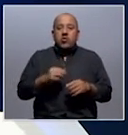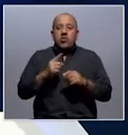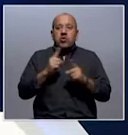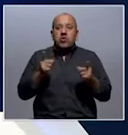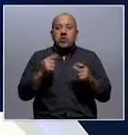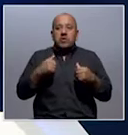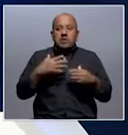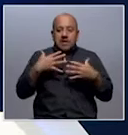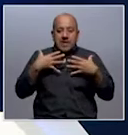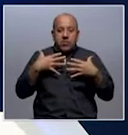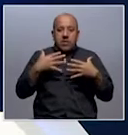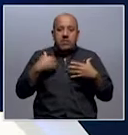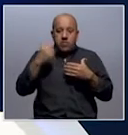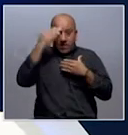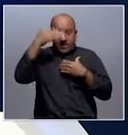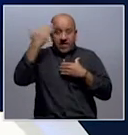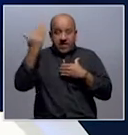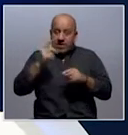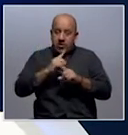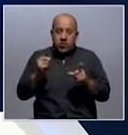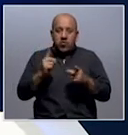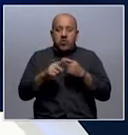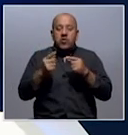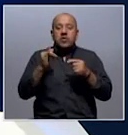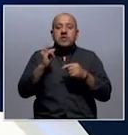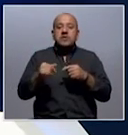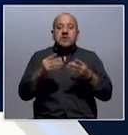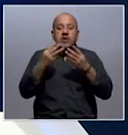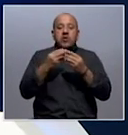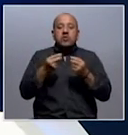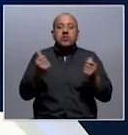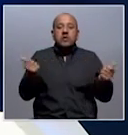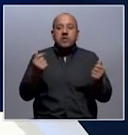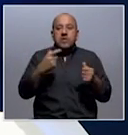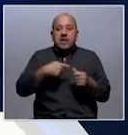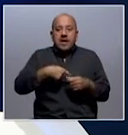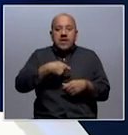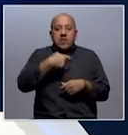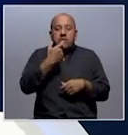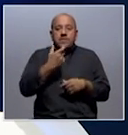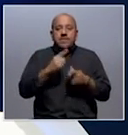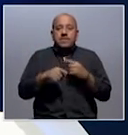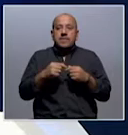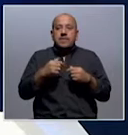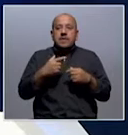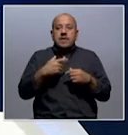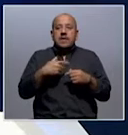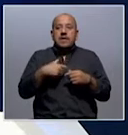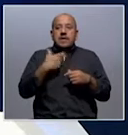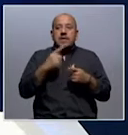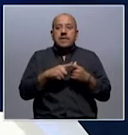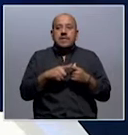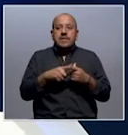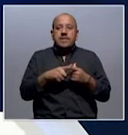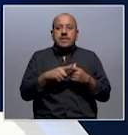temperatura del cuerpo haciendo fiebre digamos pero sí a través del calor la temperatura corporal de la persona en este caso